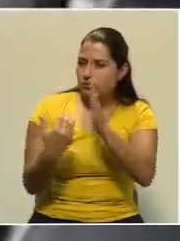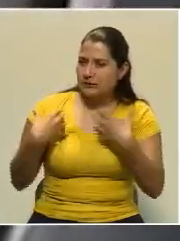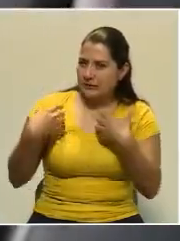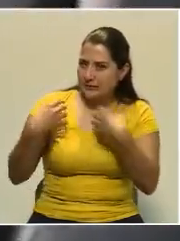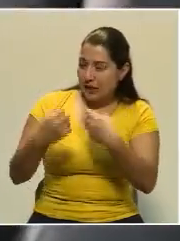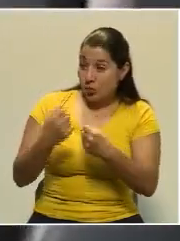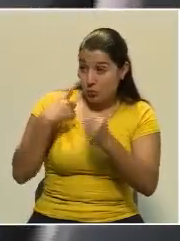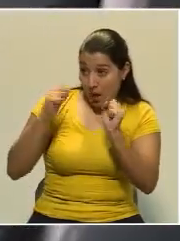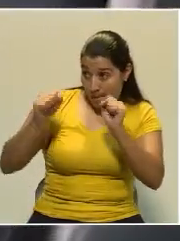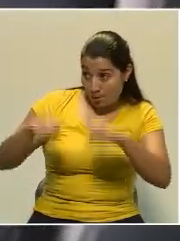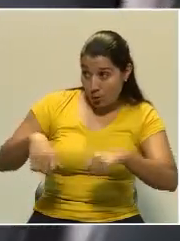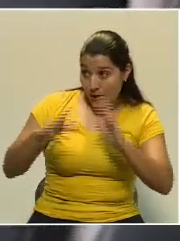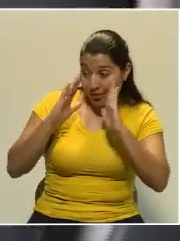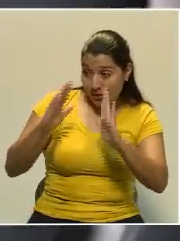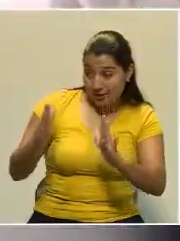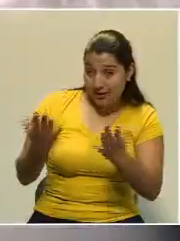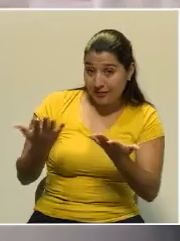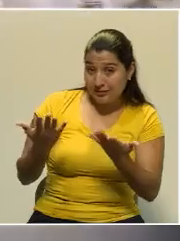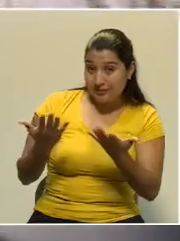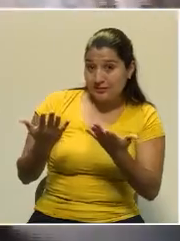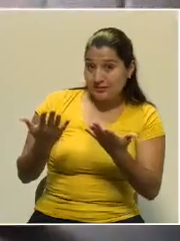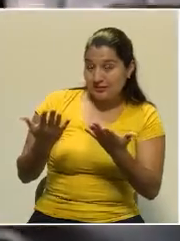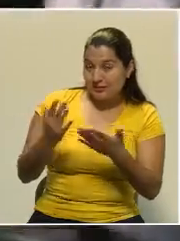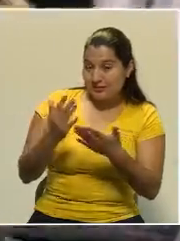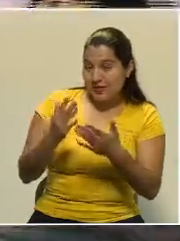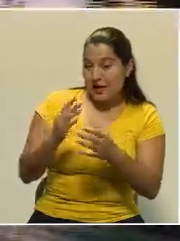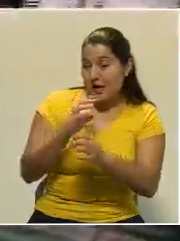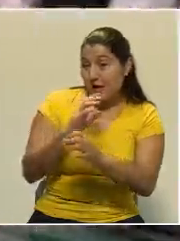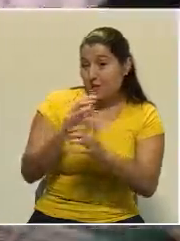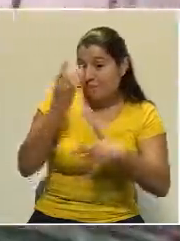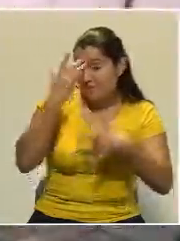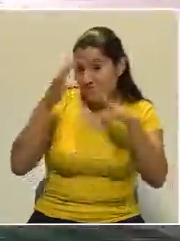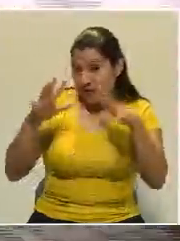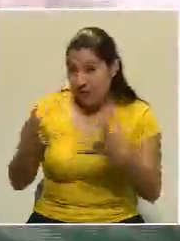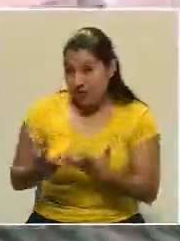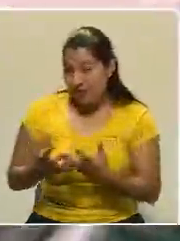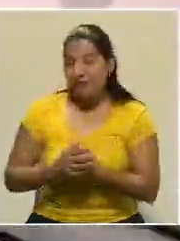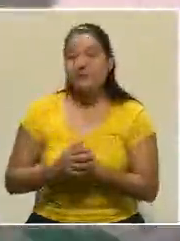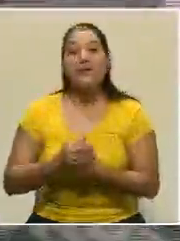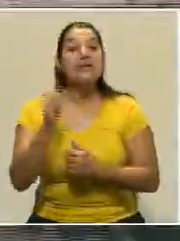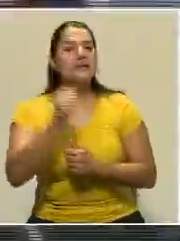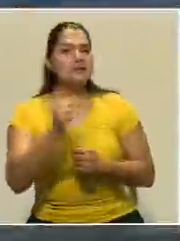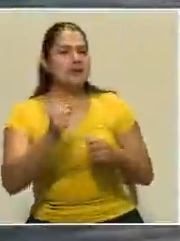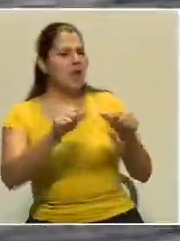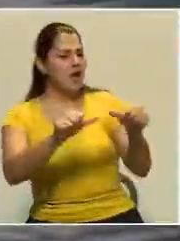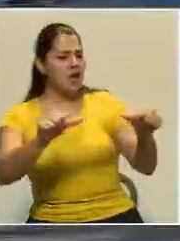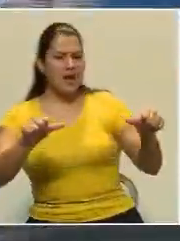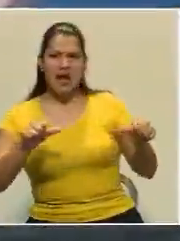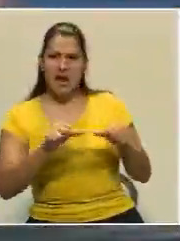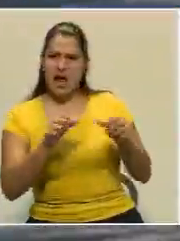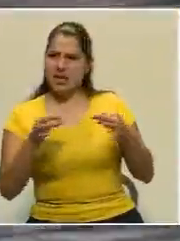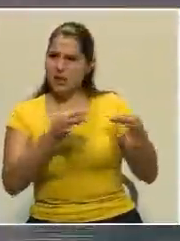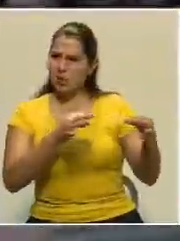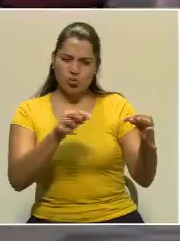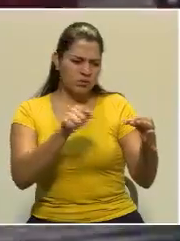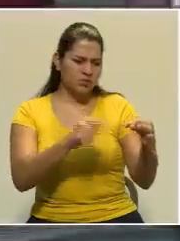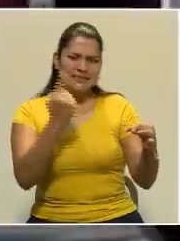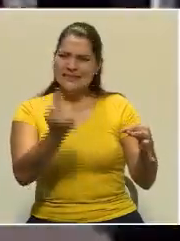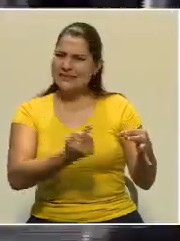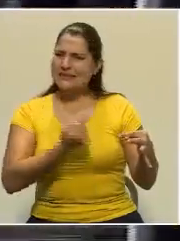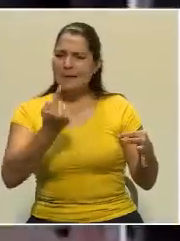en medio también de reactivar la economía? Bueno, históricamente el sector del turismo ha sido un sector serio, profesional, muy